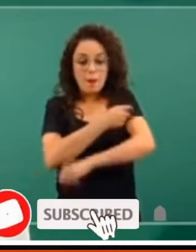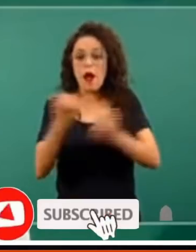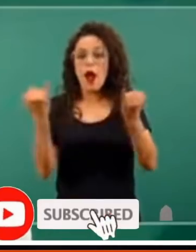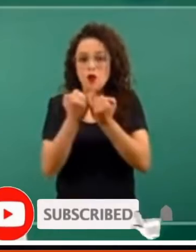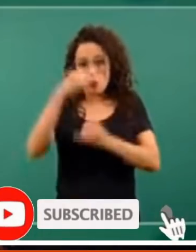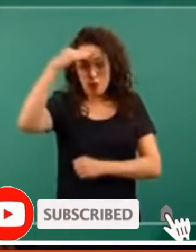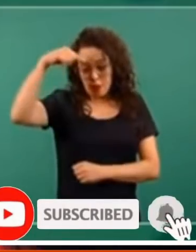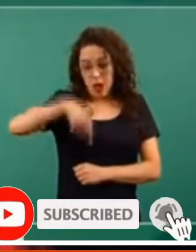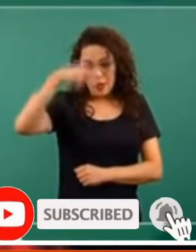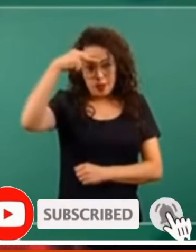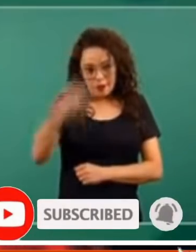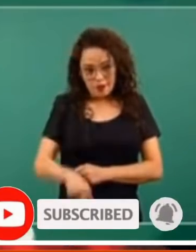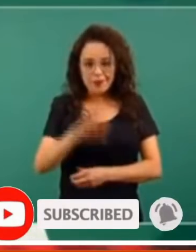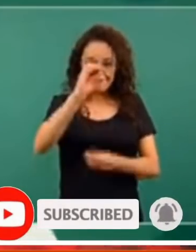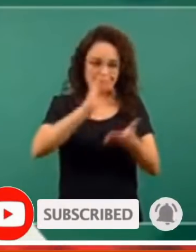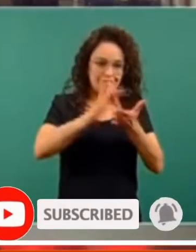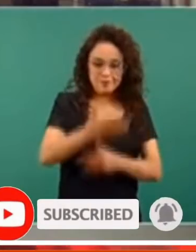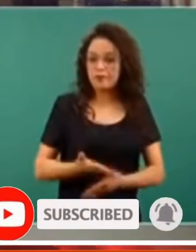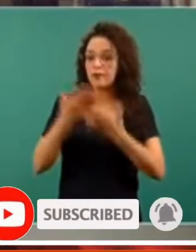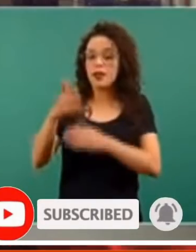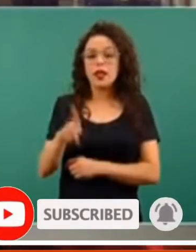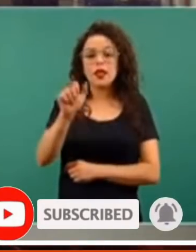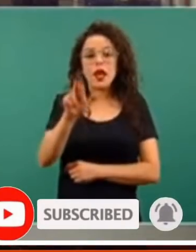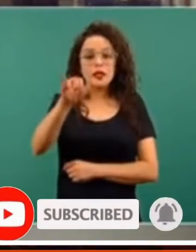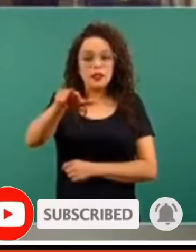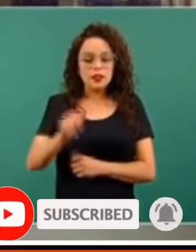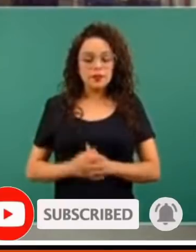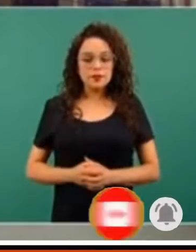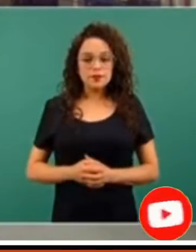México. Muchas gracias. Karina Aguilar, por favor.